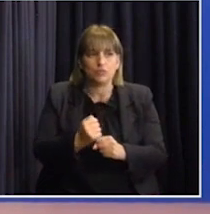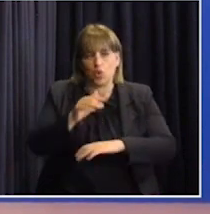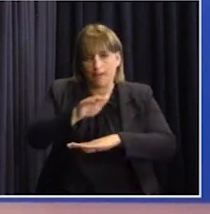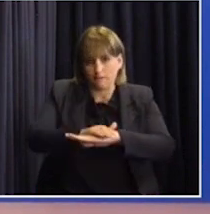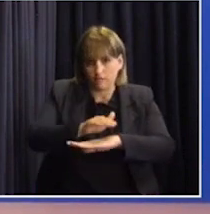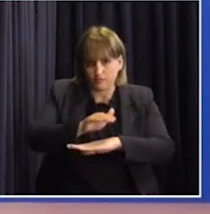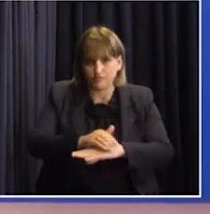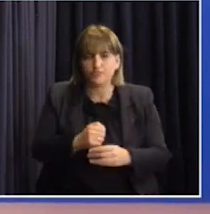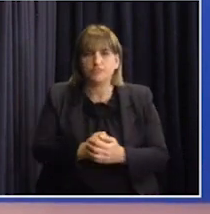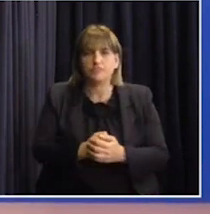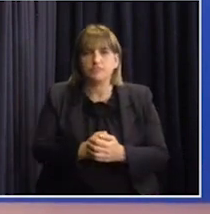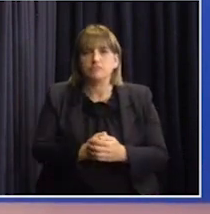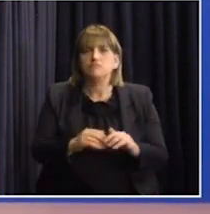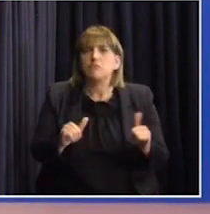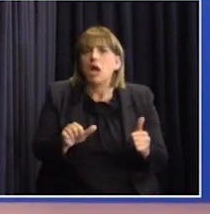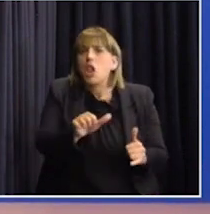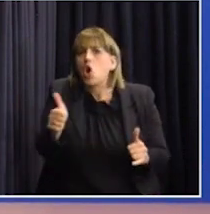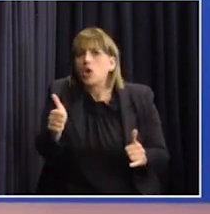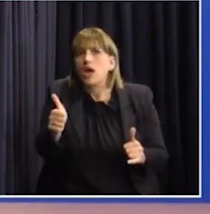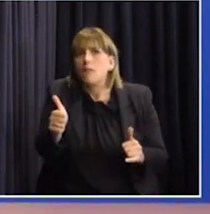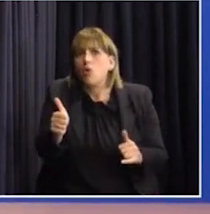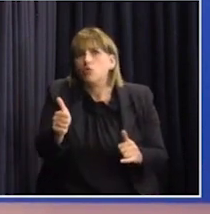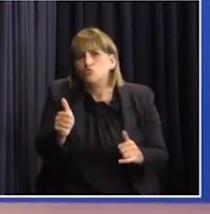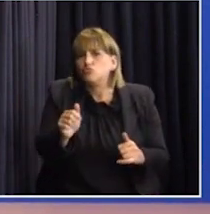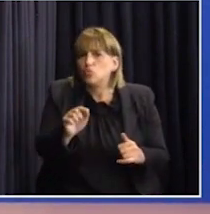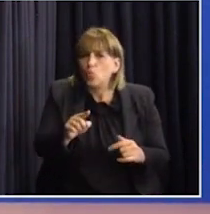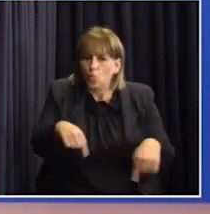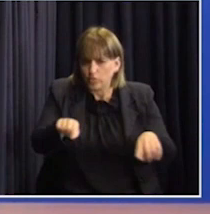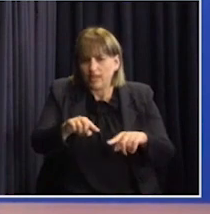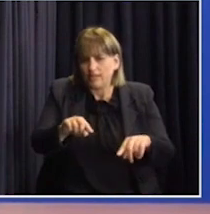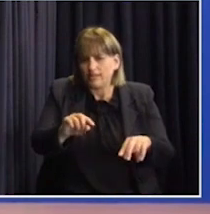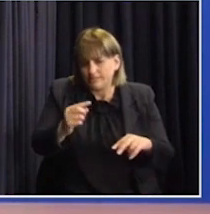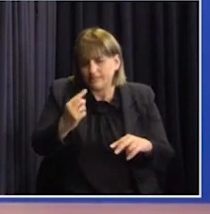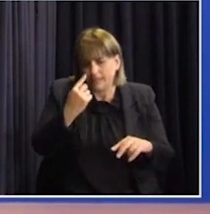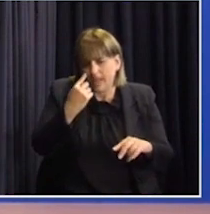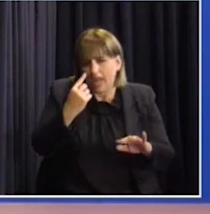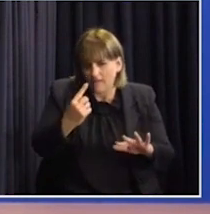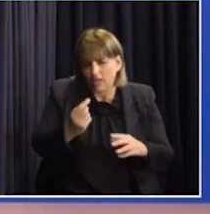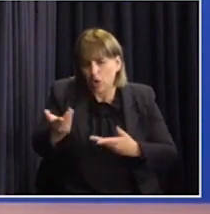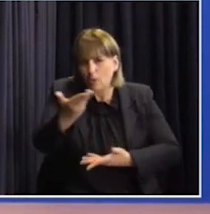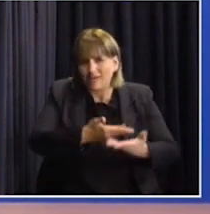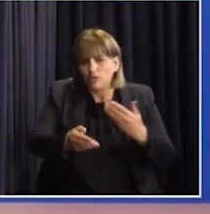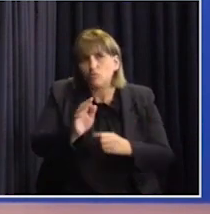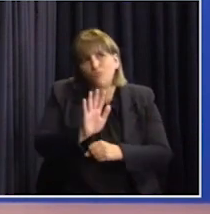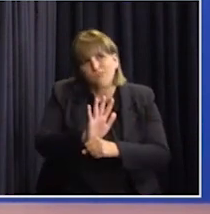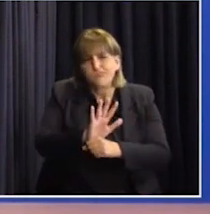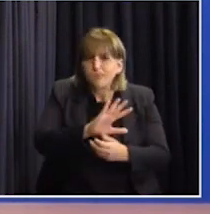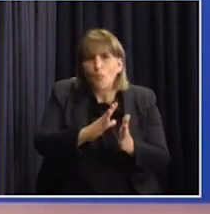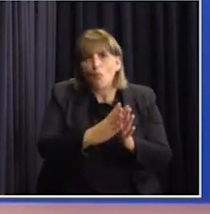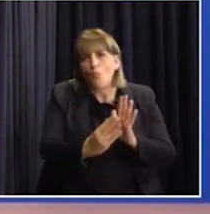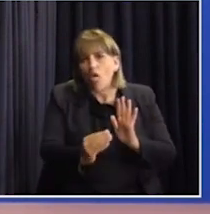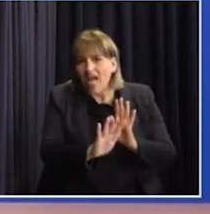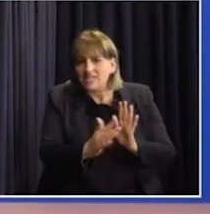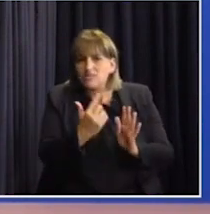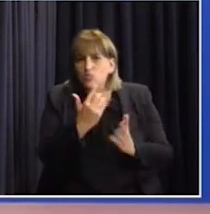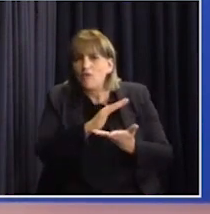qué se ha logrado un modelo que ustedes lo van a tener y lo pueden compartir que seguramente las autoridades